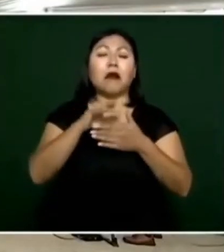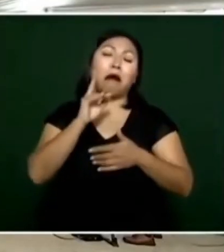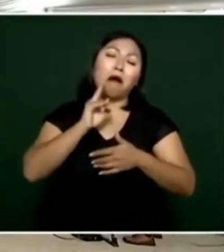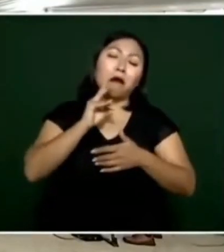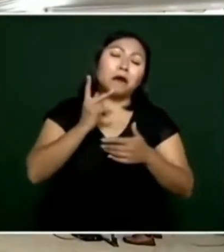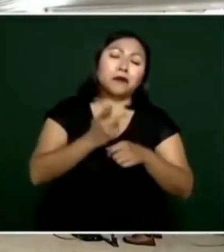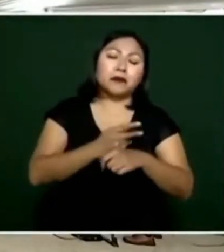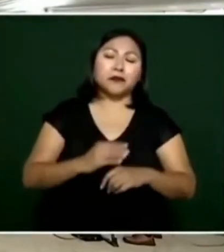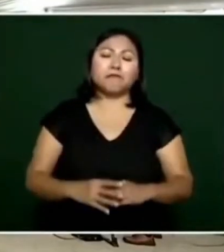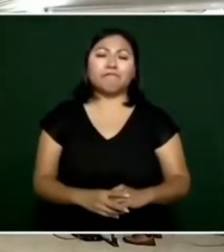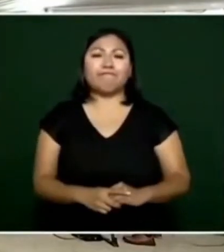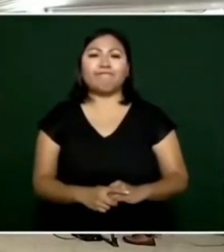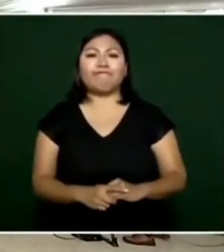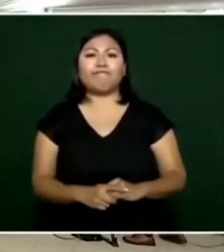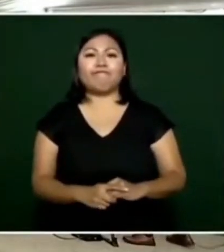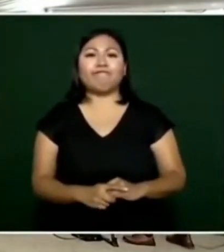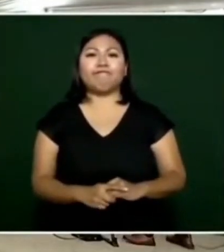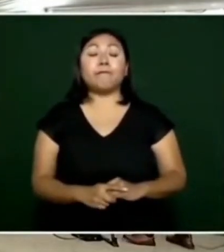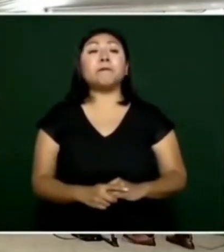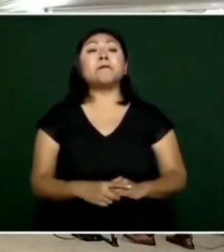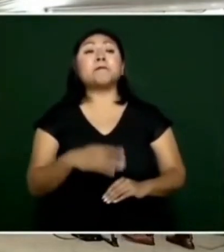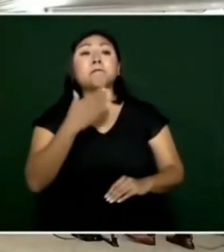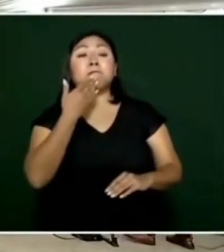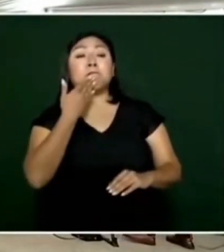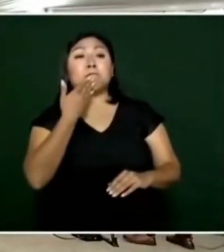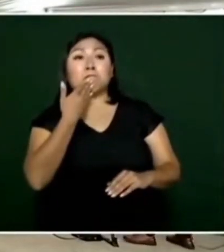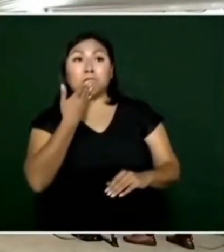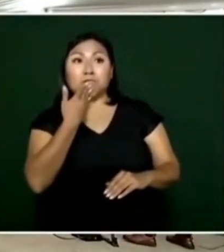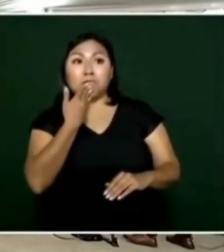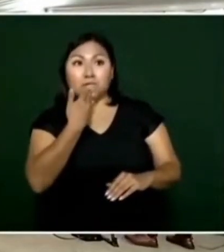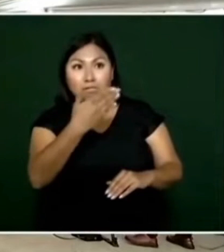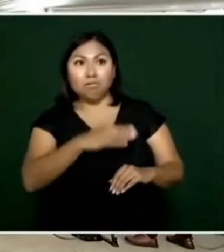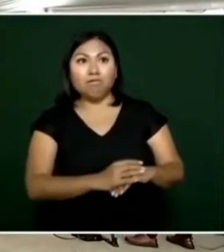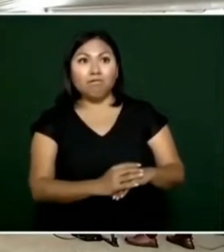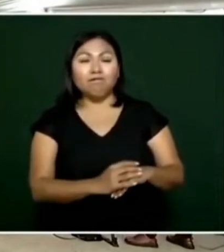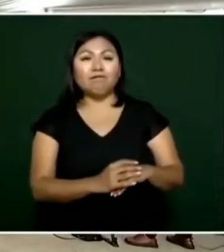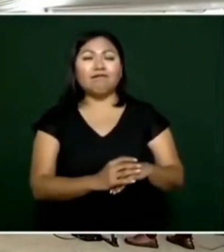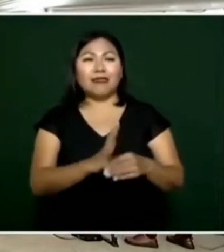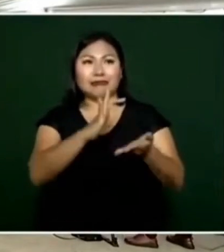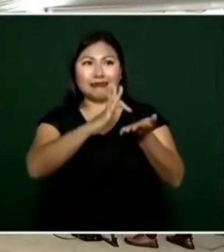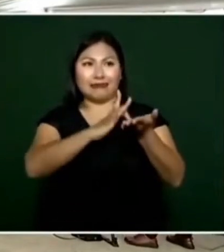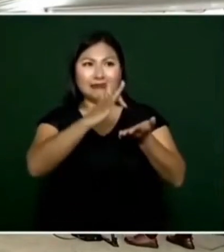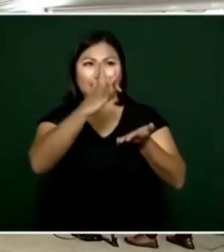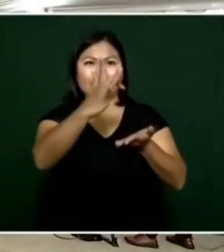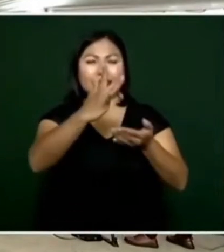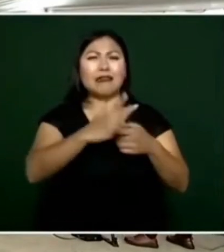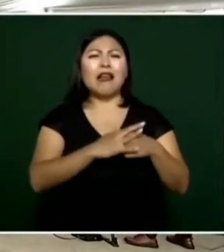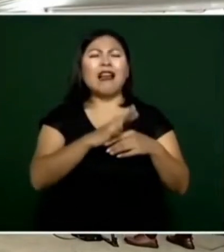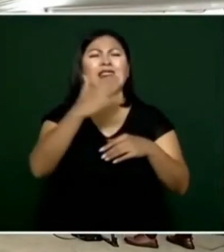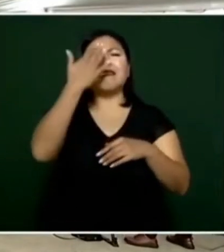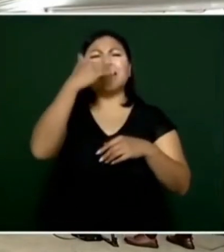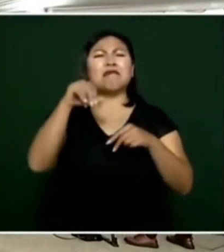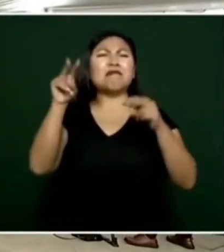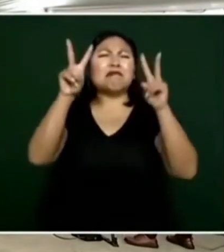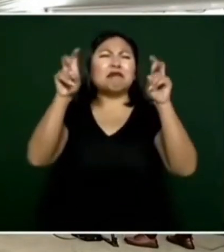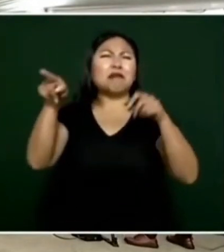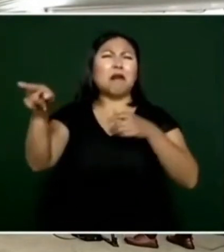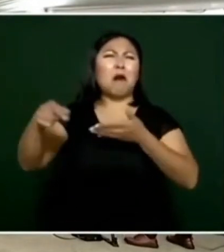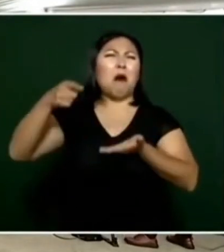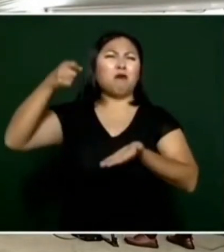Hay un tema que me gustaría ponderar derivado de toda esta polémica que se ha venido dando con el Poder Judicial.